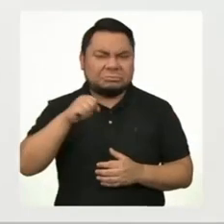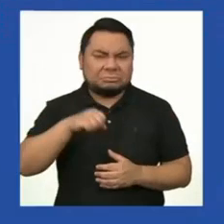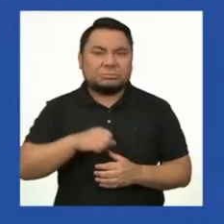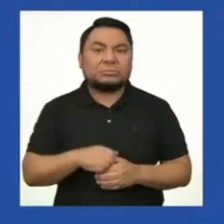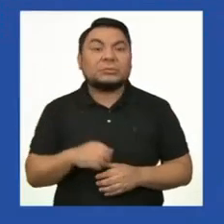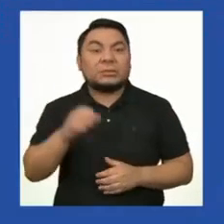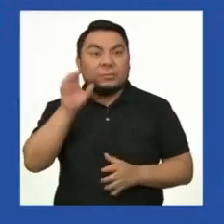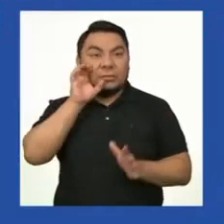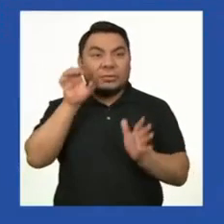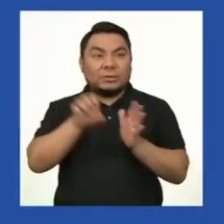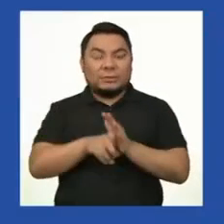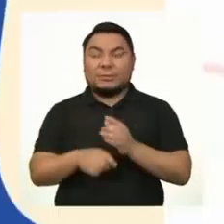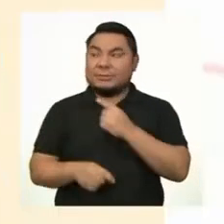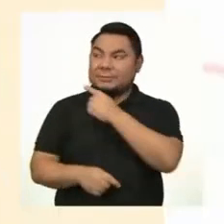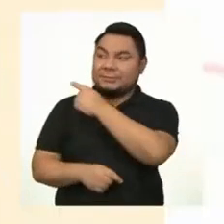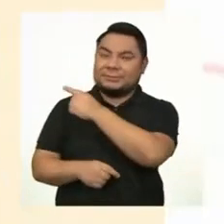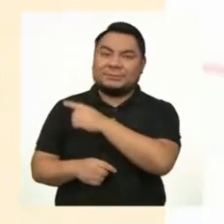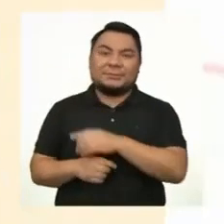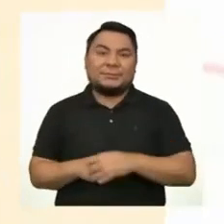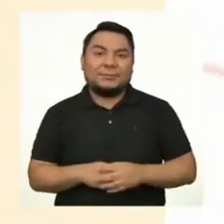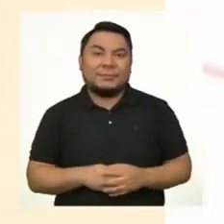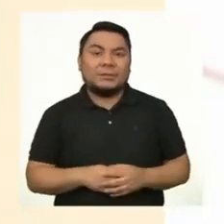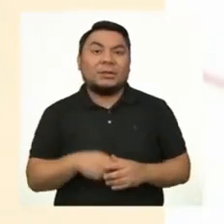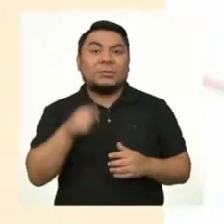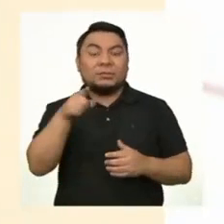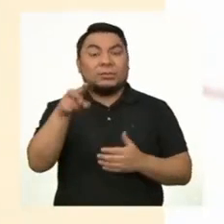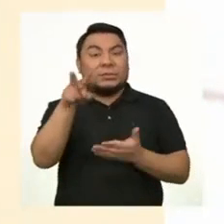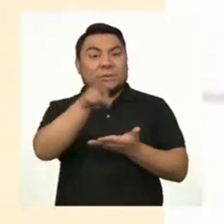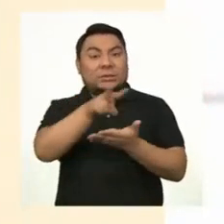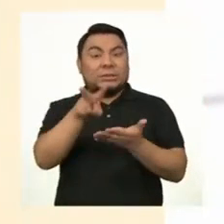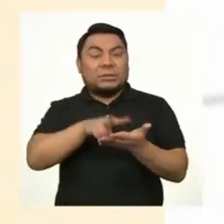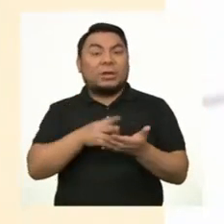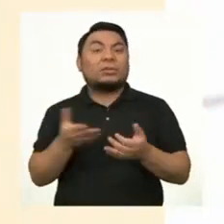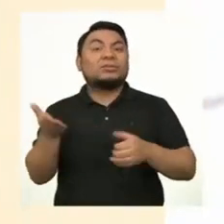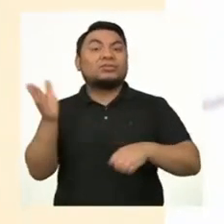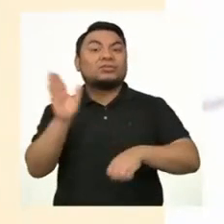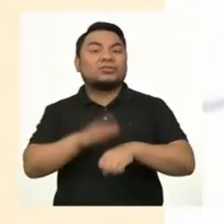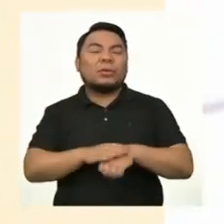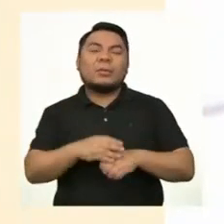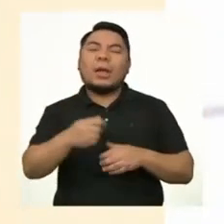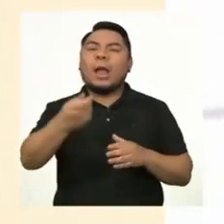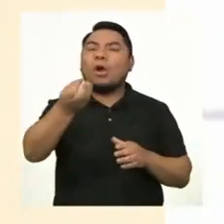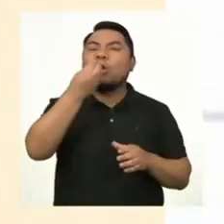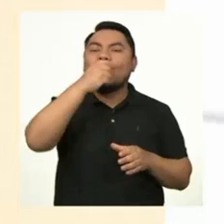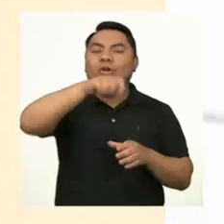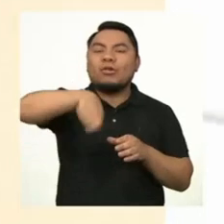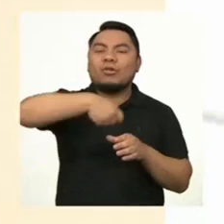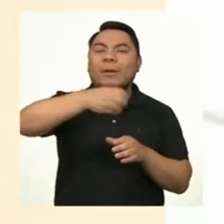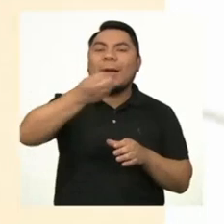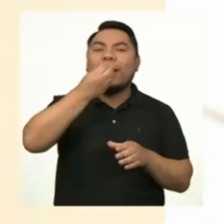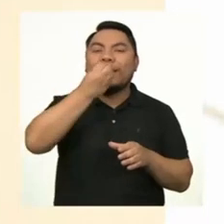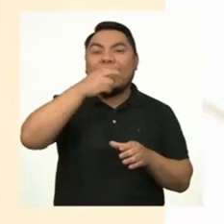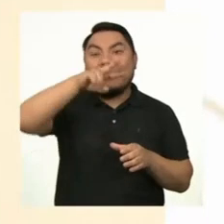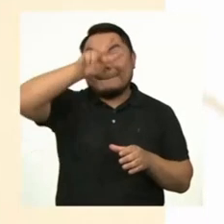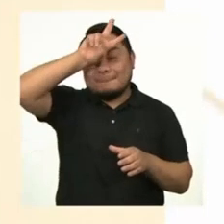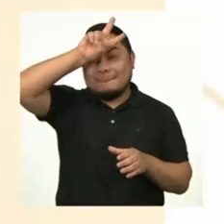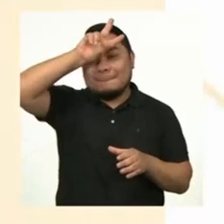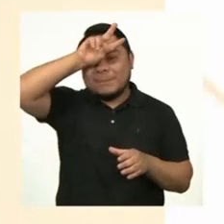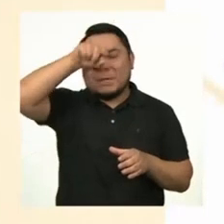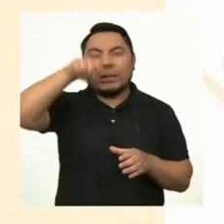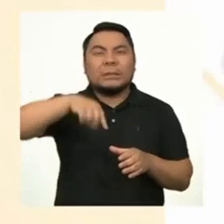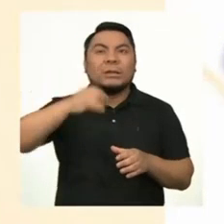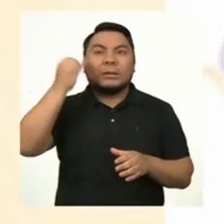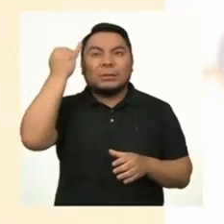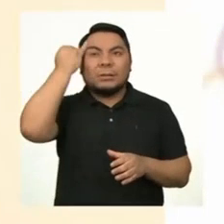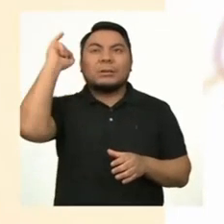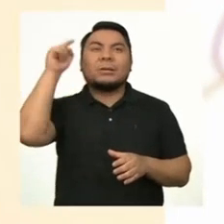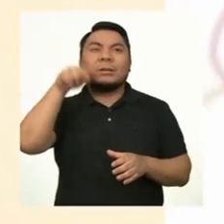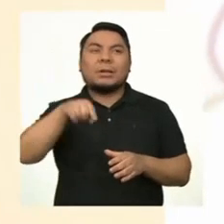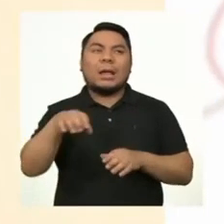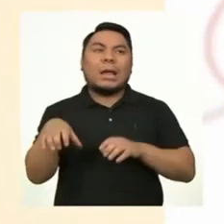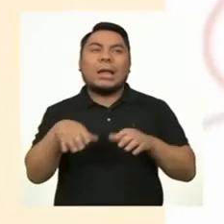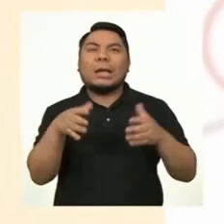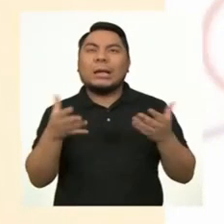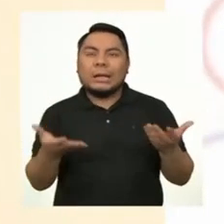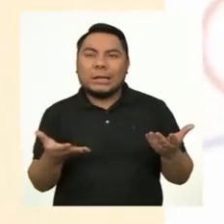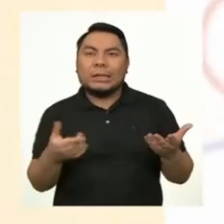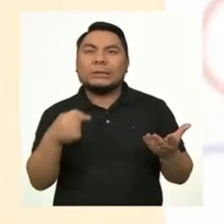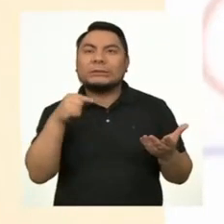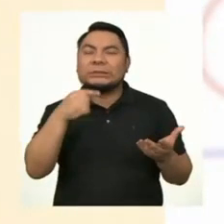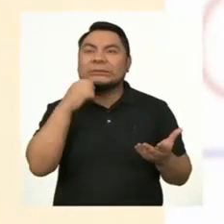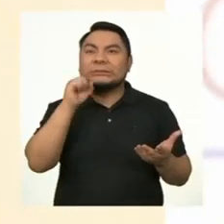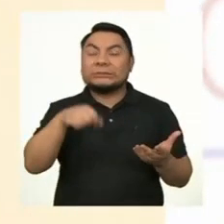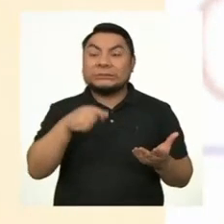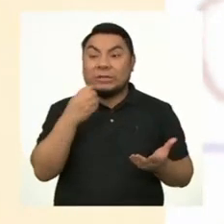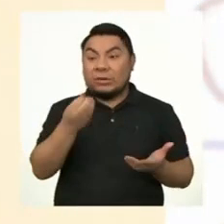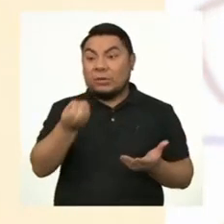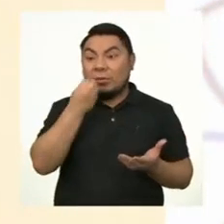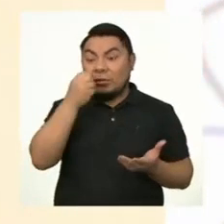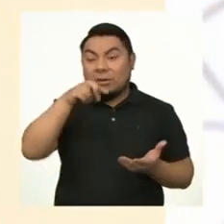ejemplo, aquí. Si estamos leyendo sobre la gastronomía peruana y una de las ideas que se desarrolla es que